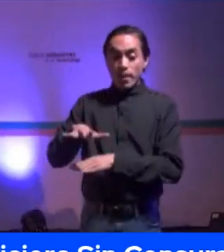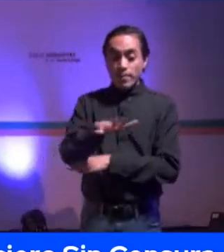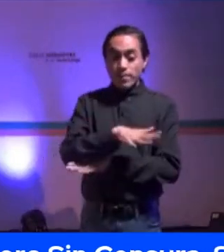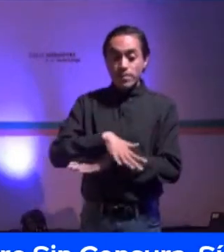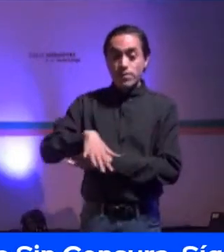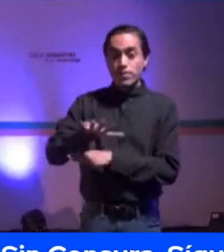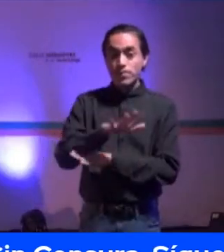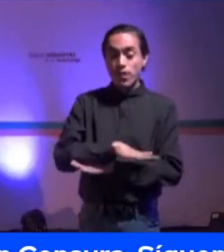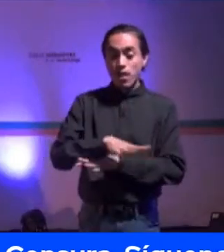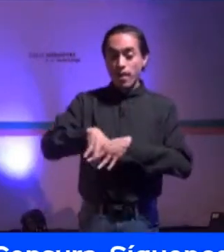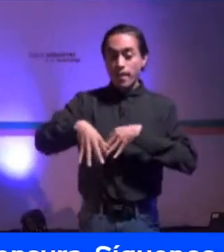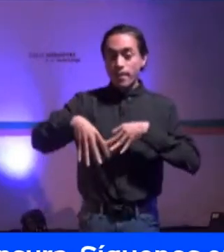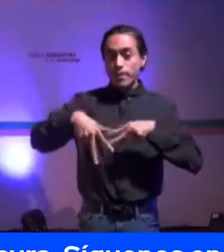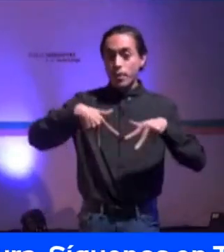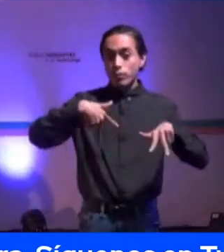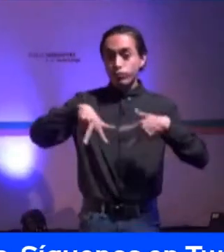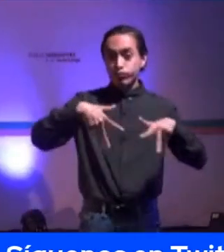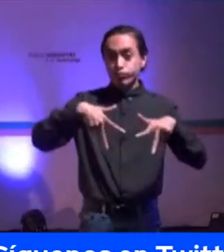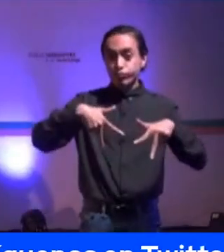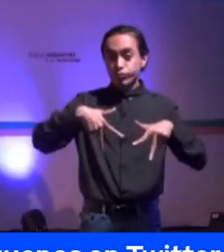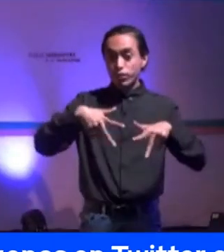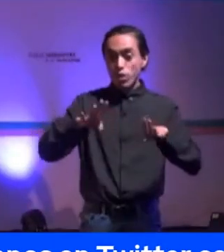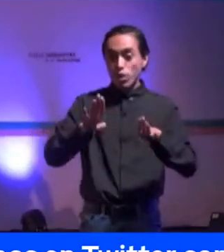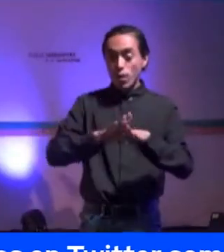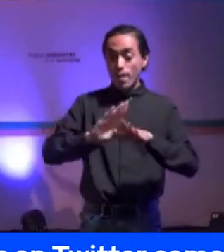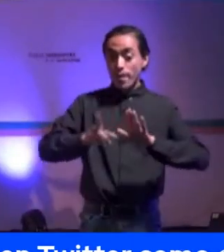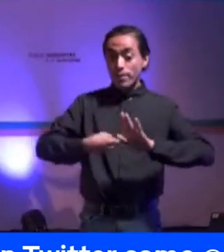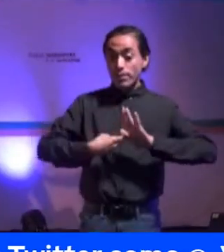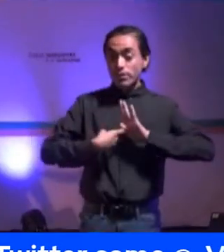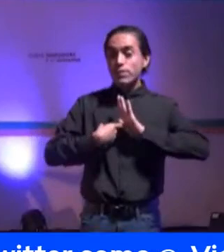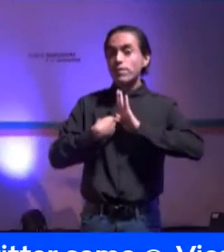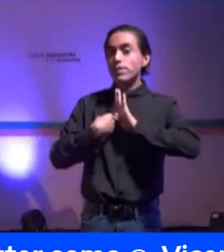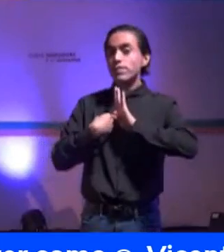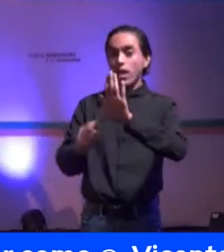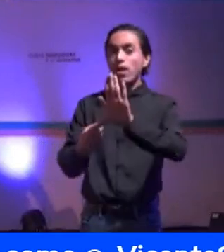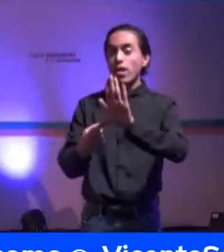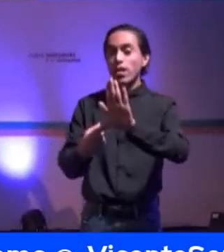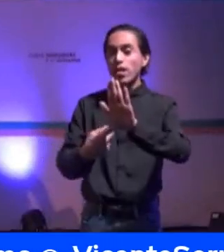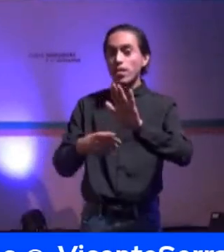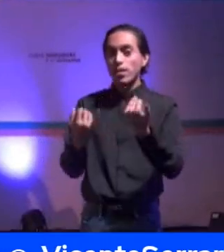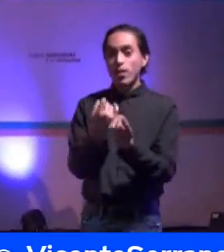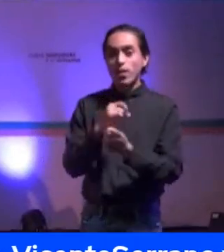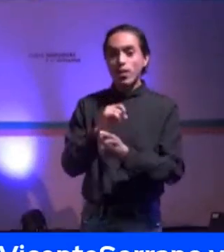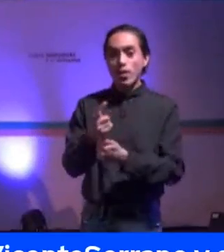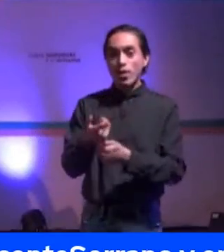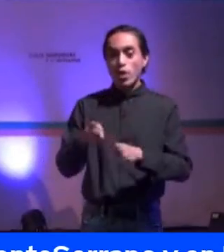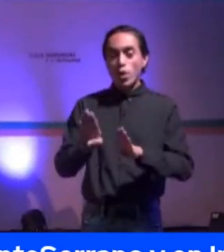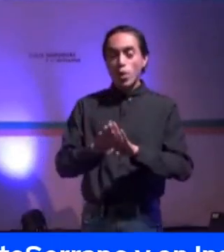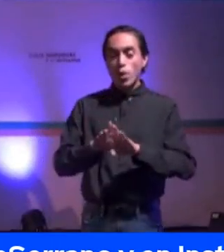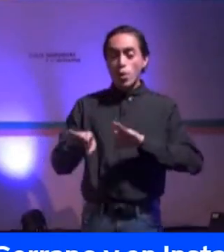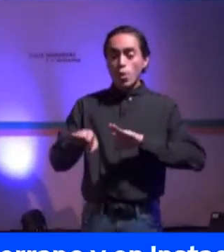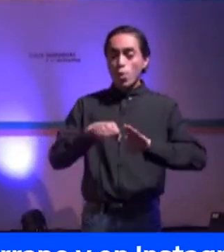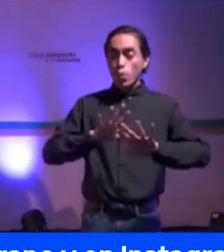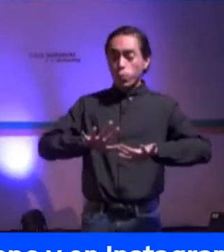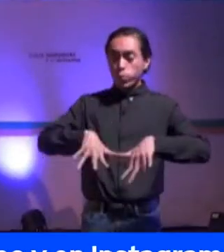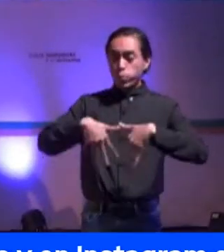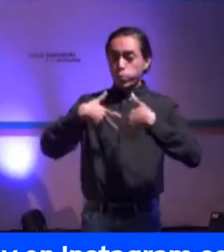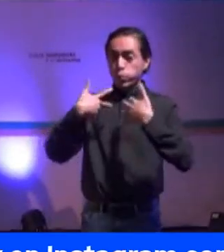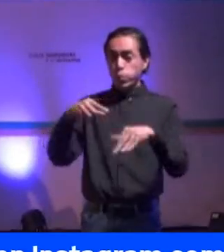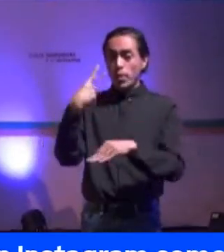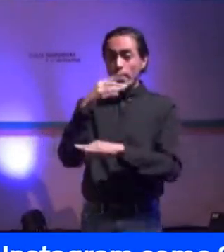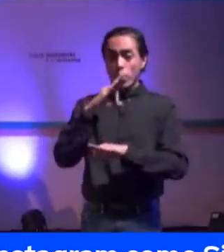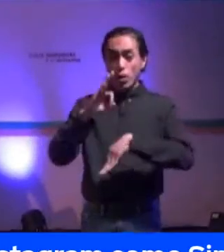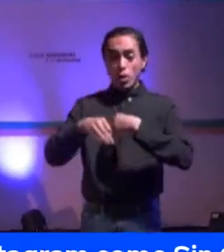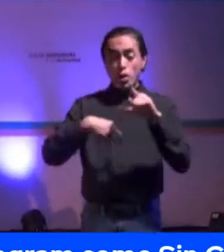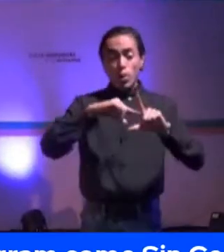de Fútbol con las corruptelas, exhibiéndolos y, por supuesto, haciendo una labor loable para toda la